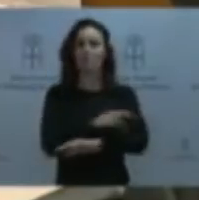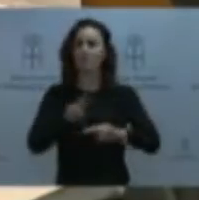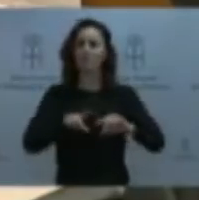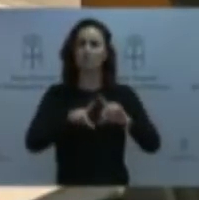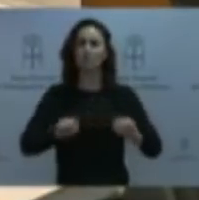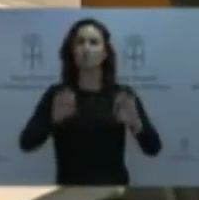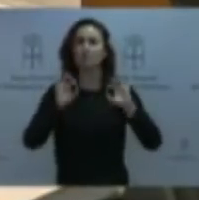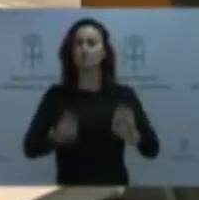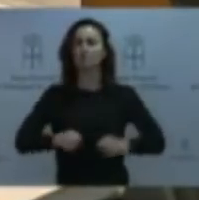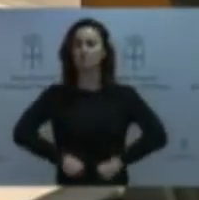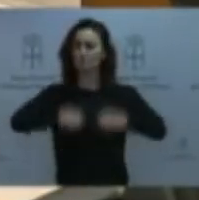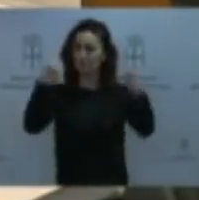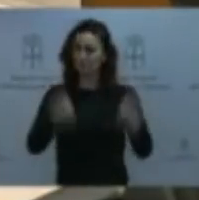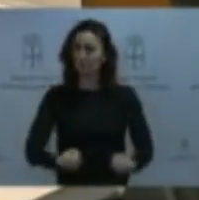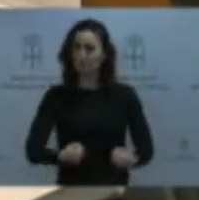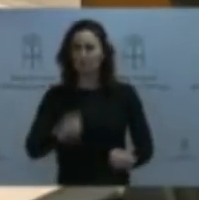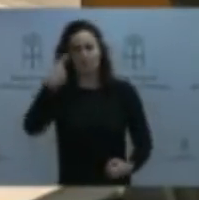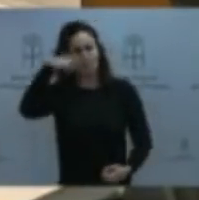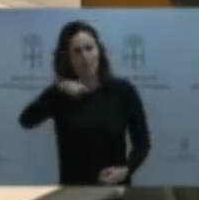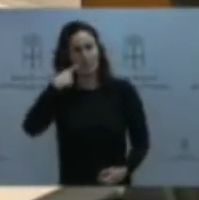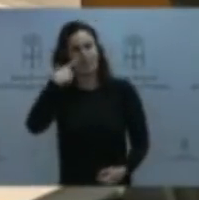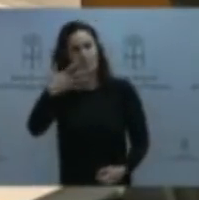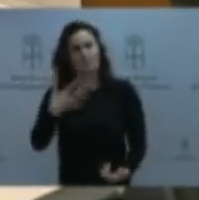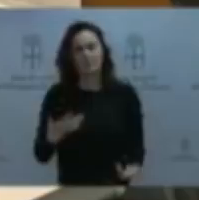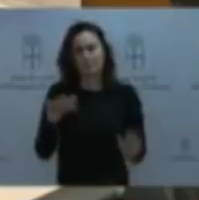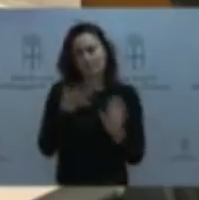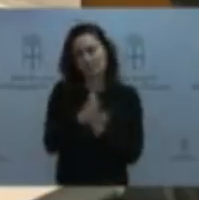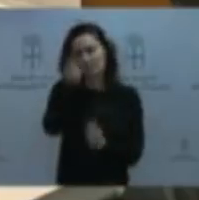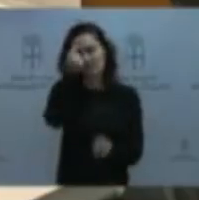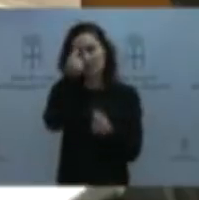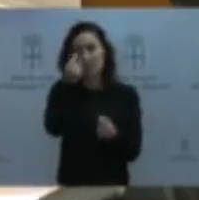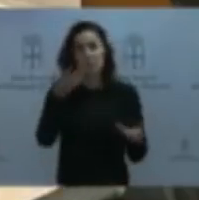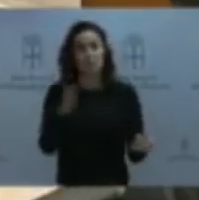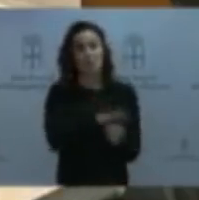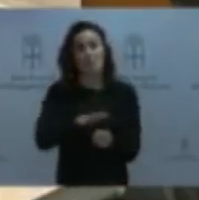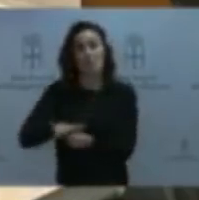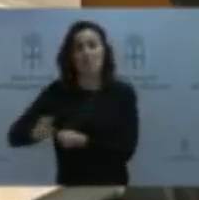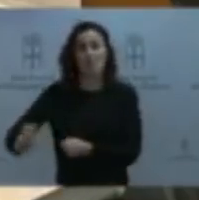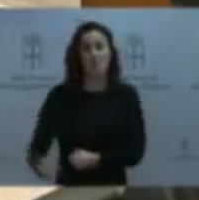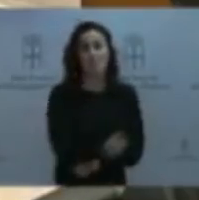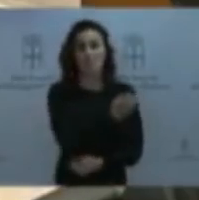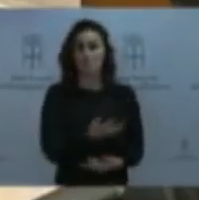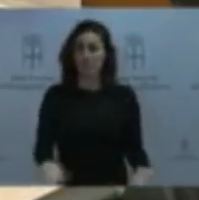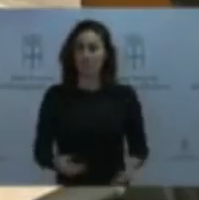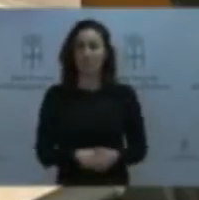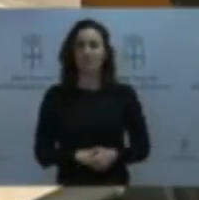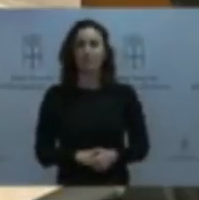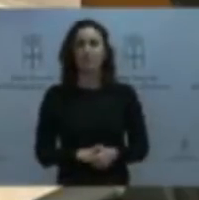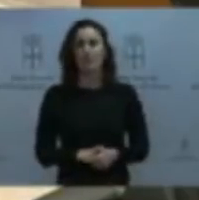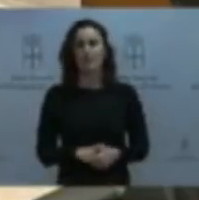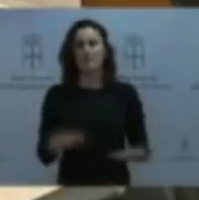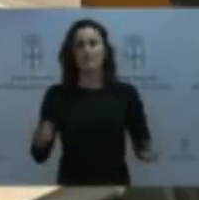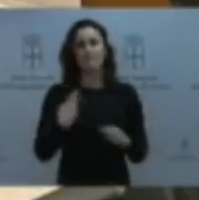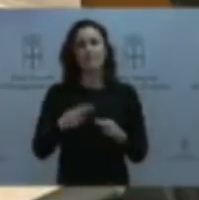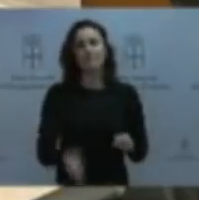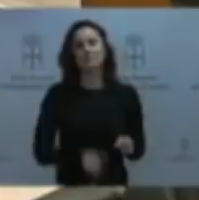sobradamente conocido y explícito en distintos ámbitos de actuación. En cuanto a política general, transversal en esta materia,